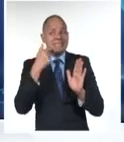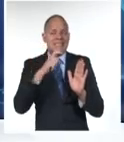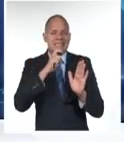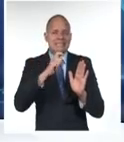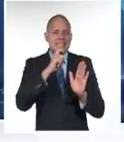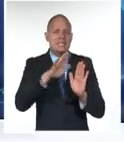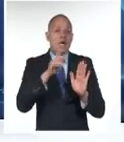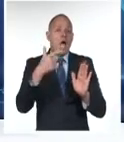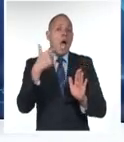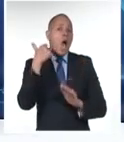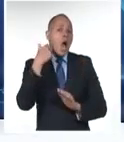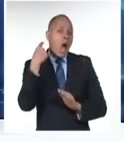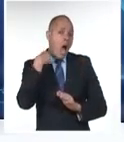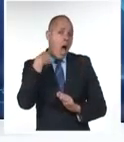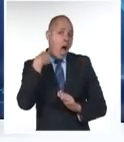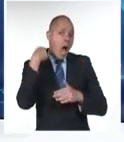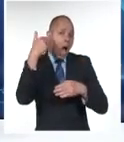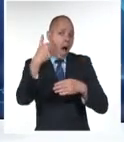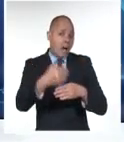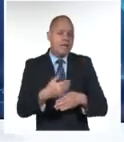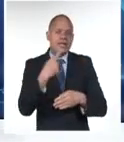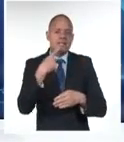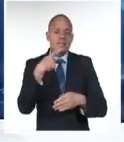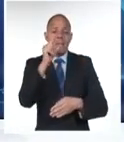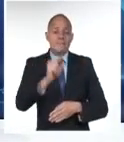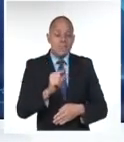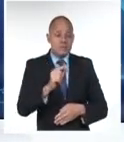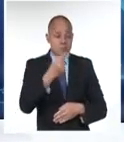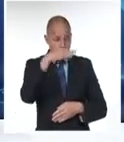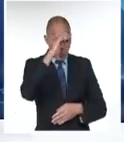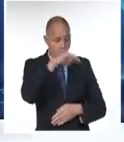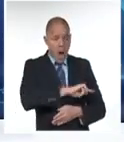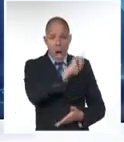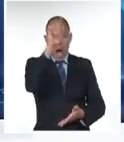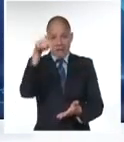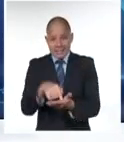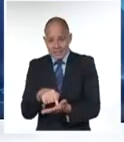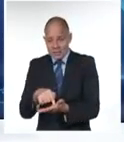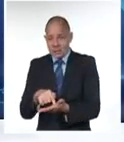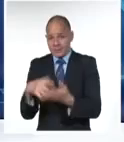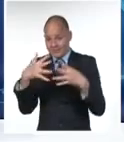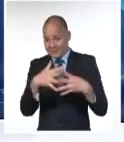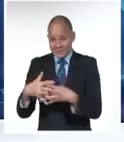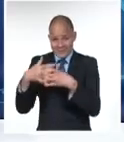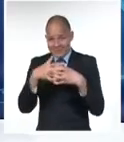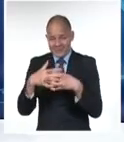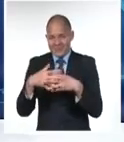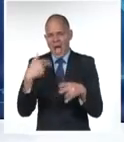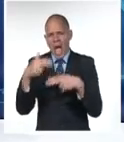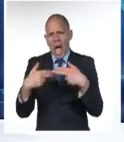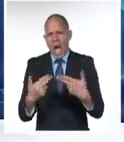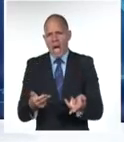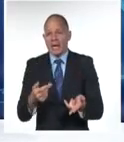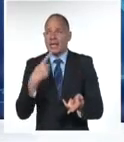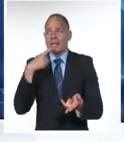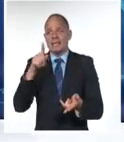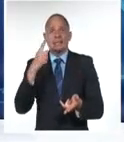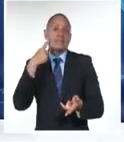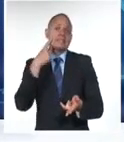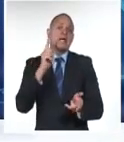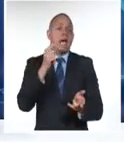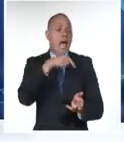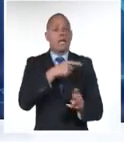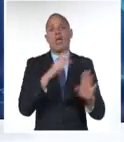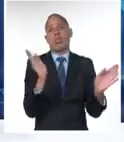que durante décadas ha asumido que todo cubano que ingresa en territorio estadounidense lo hace porque es perseguido político